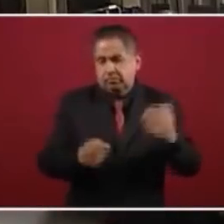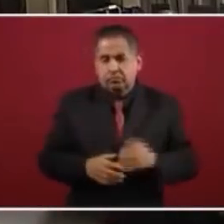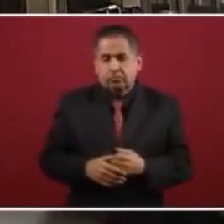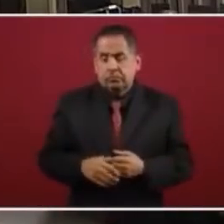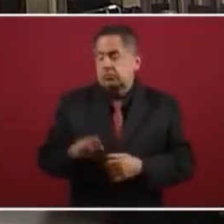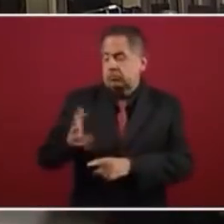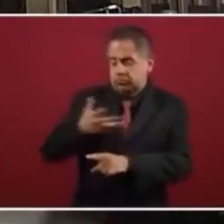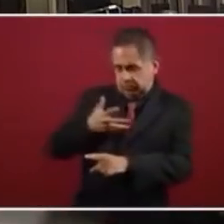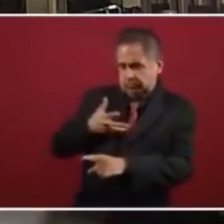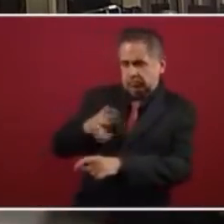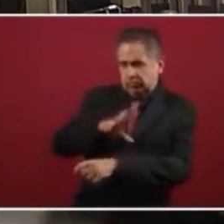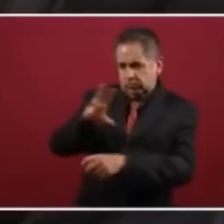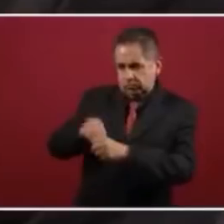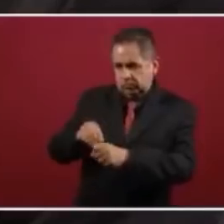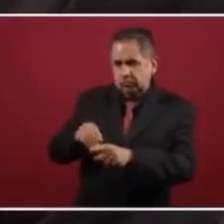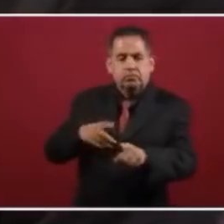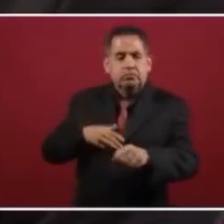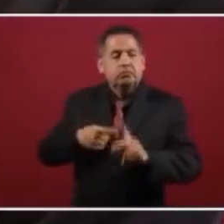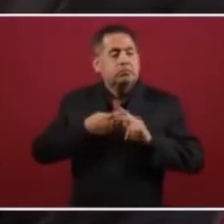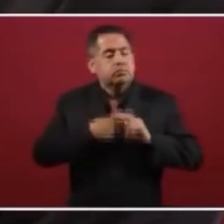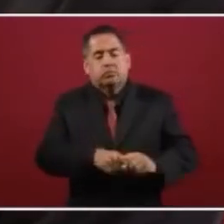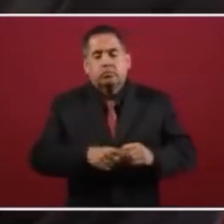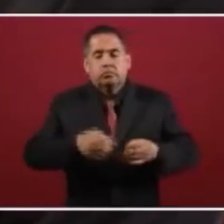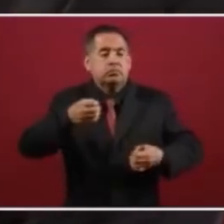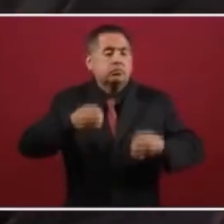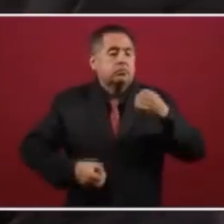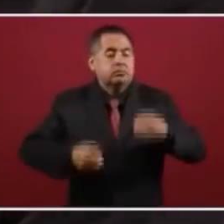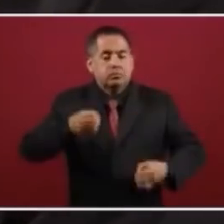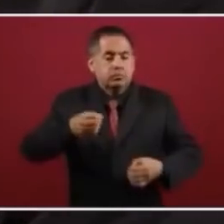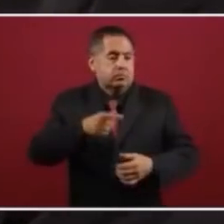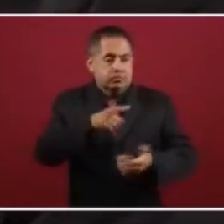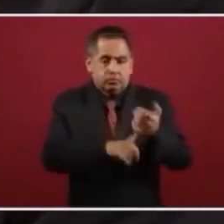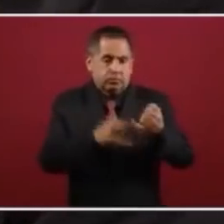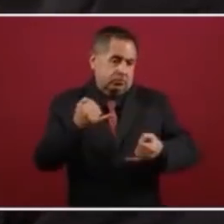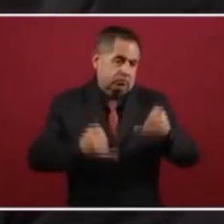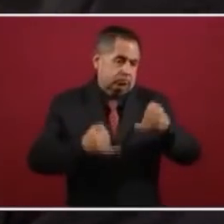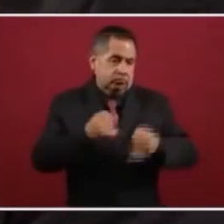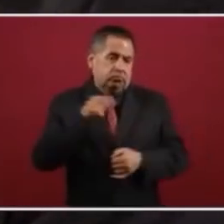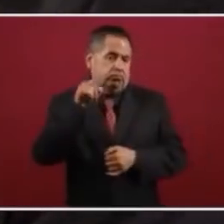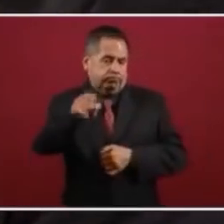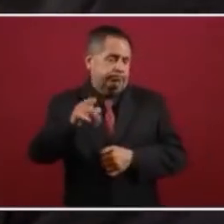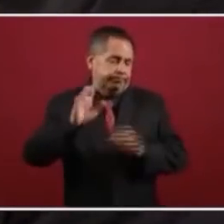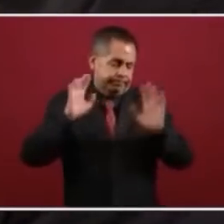todo, pero hay juicios en la Corte,